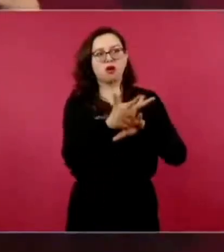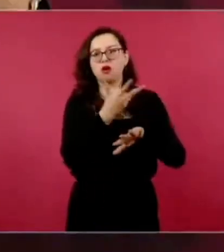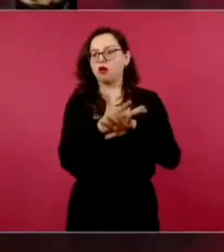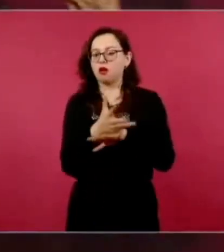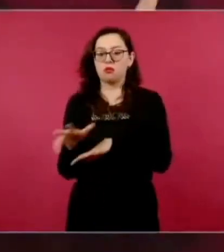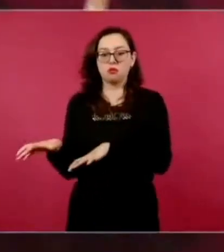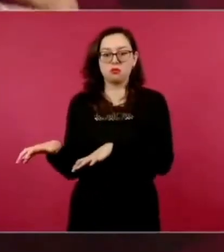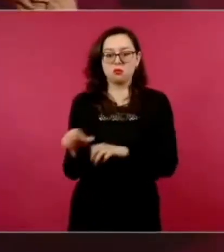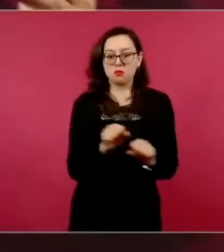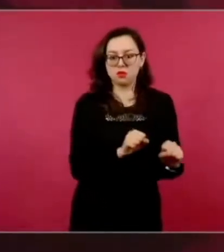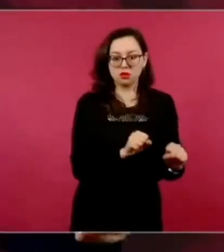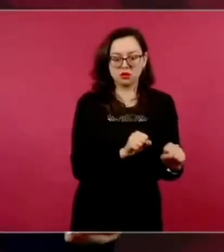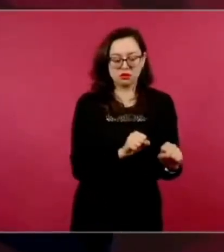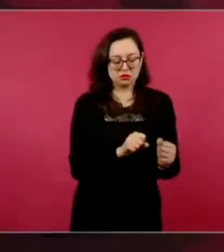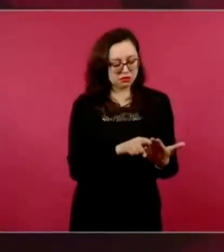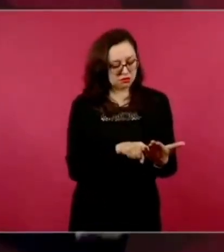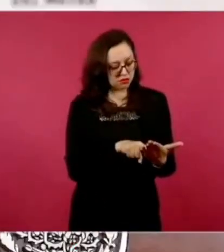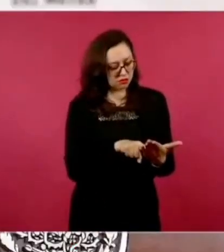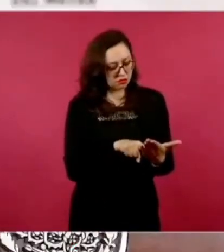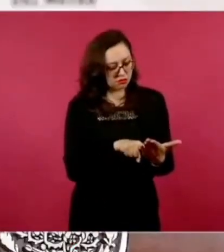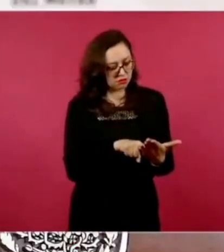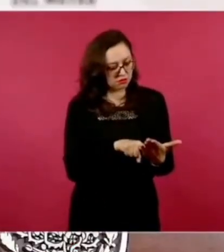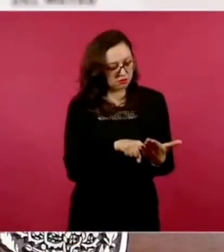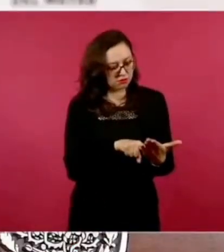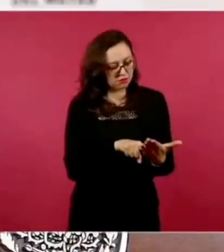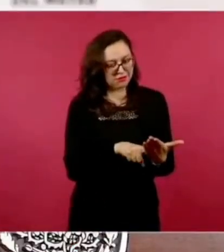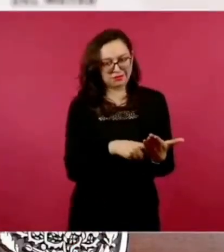de manera diplomática.